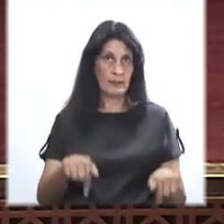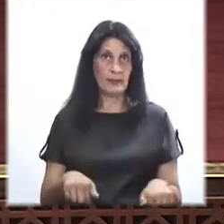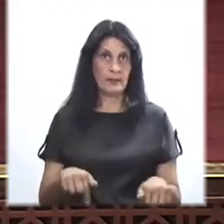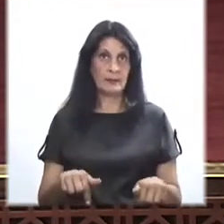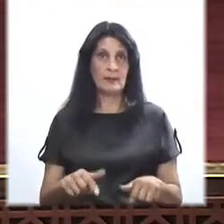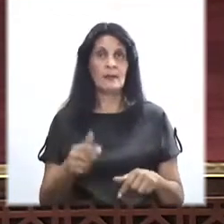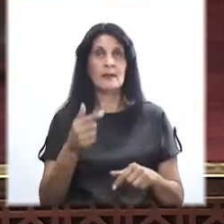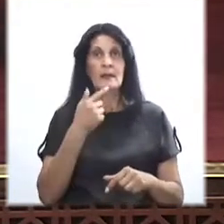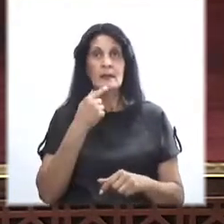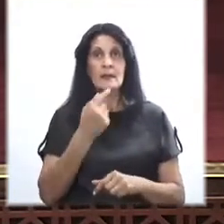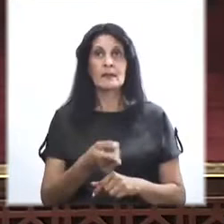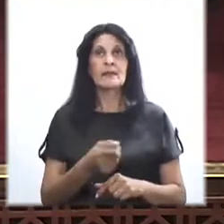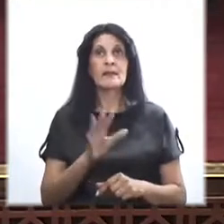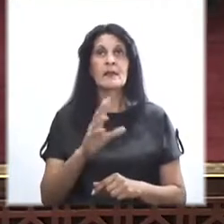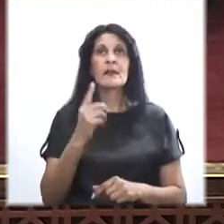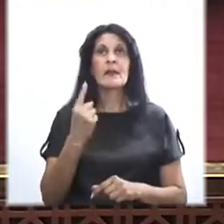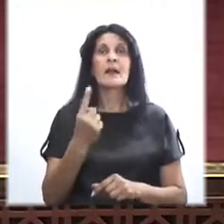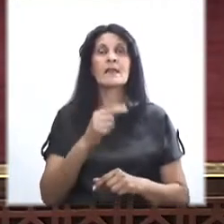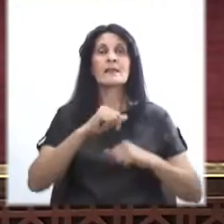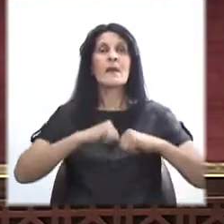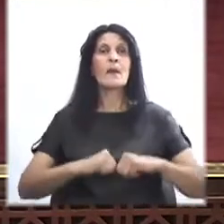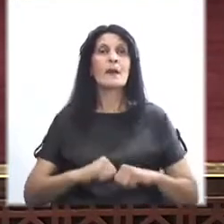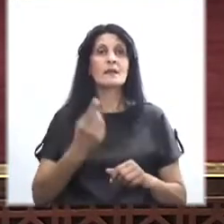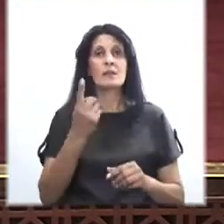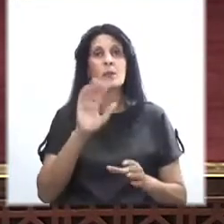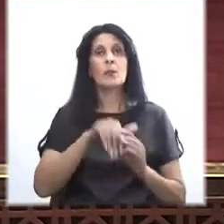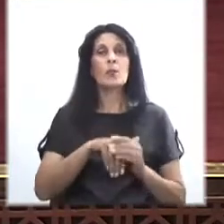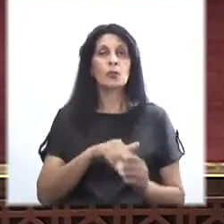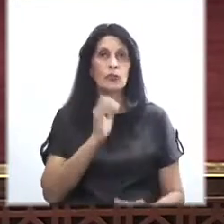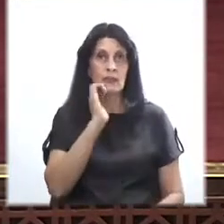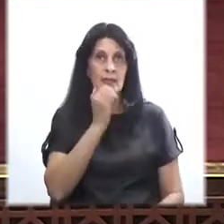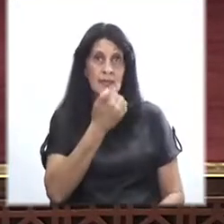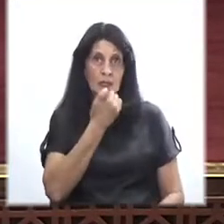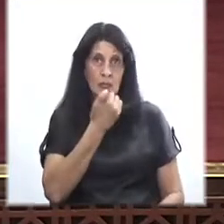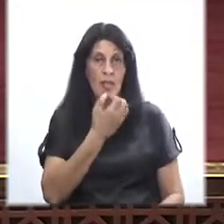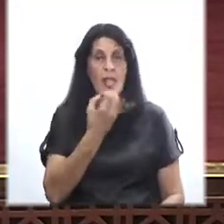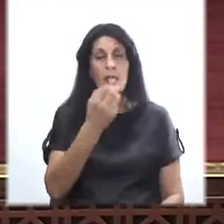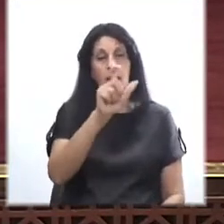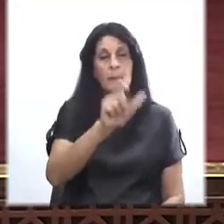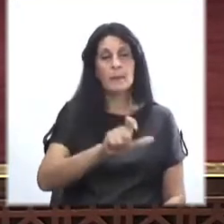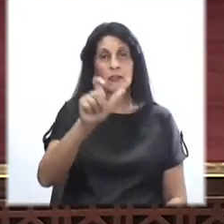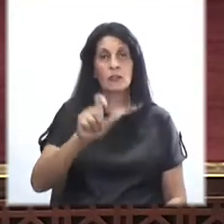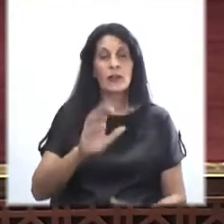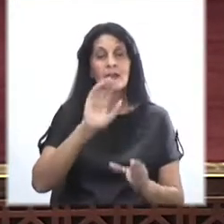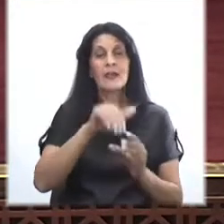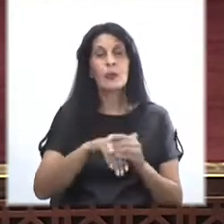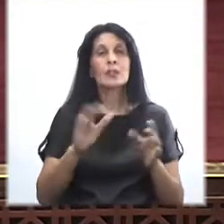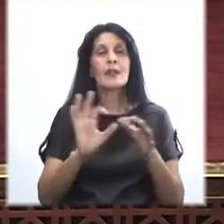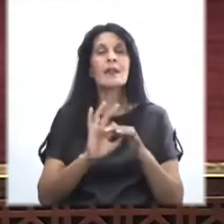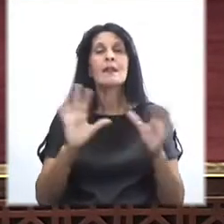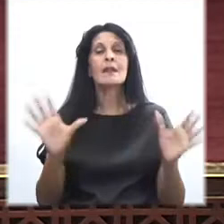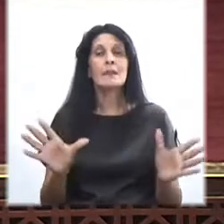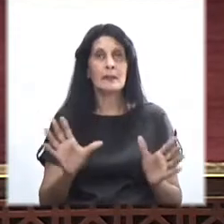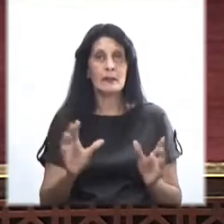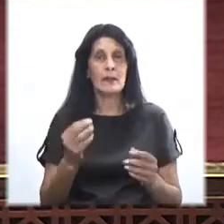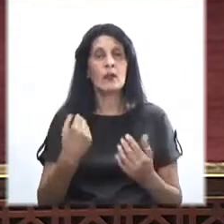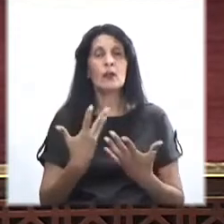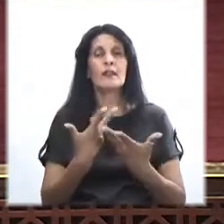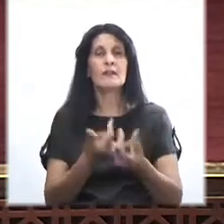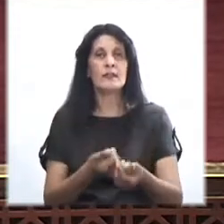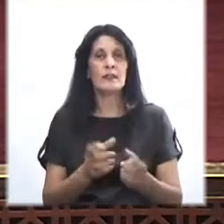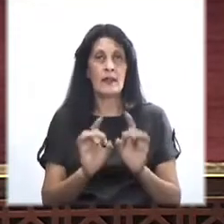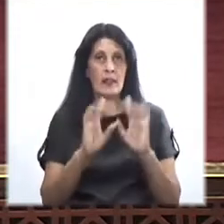se decide y cada una de estas bancas se ocupa a través de un voto secreto, de personas que votan libremente con el voto secreto, que es lo que más defiende nuestra